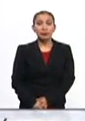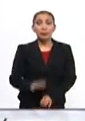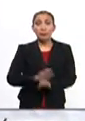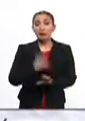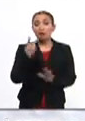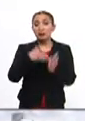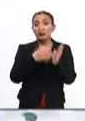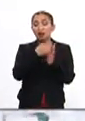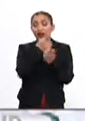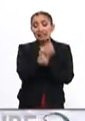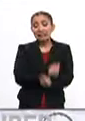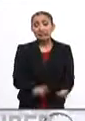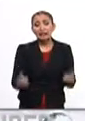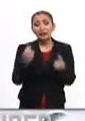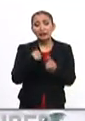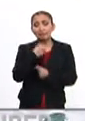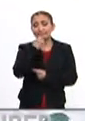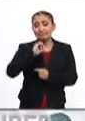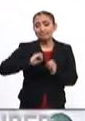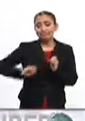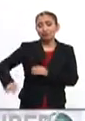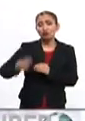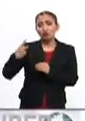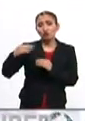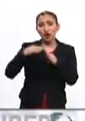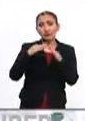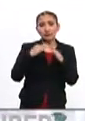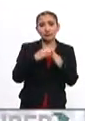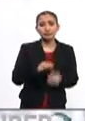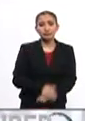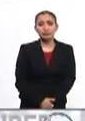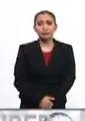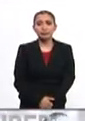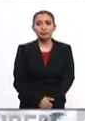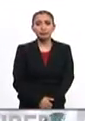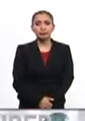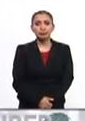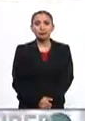Más de 2 millones de niños han tenido que abandonar sus hogares.